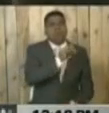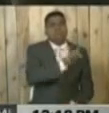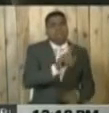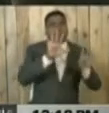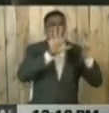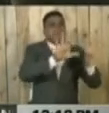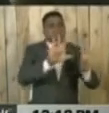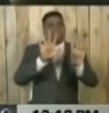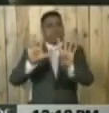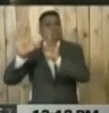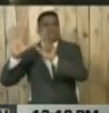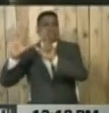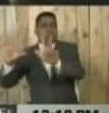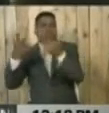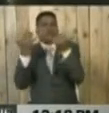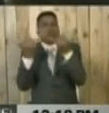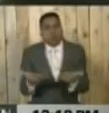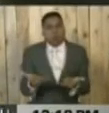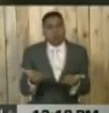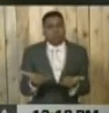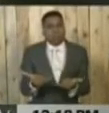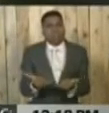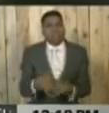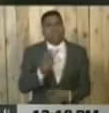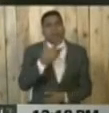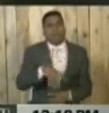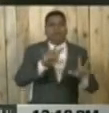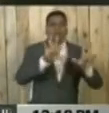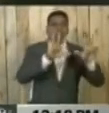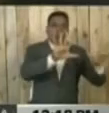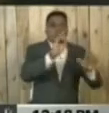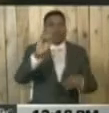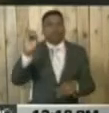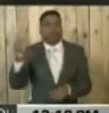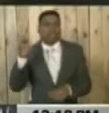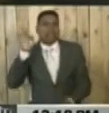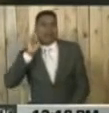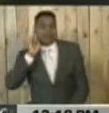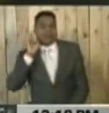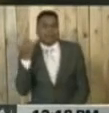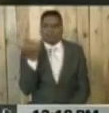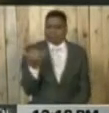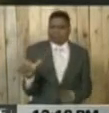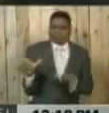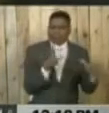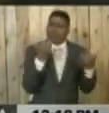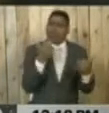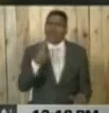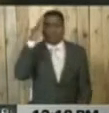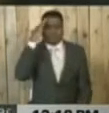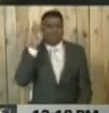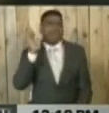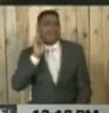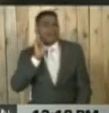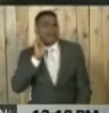emisoras habilitadas. Hoy hay cerca de 800 habilitadas, de 800 emisoras. Y como todos sabemos, todo el que escuche la